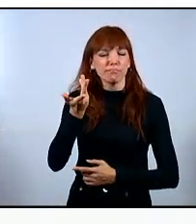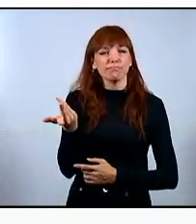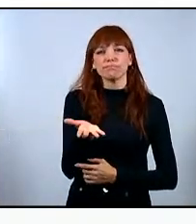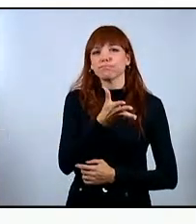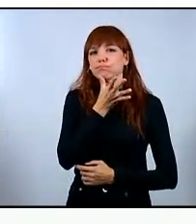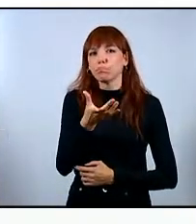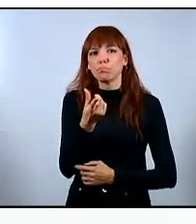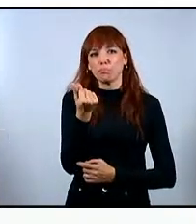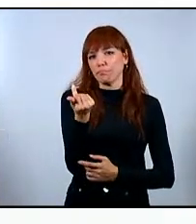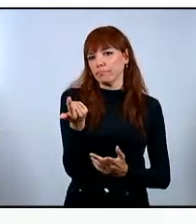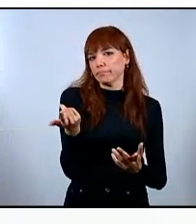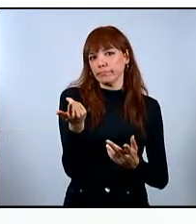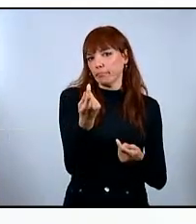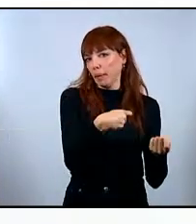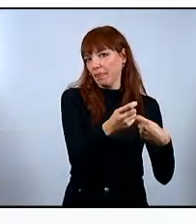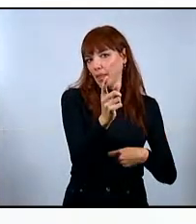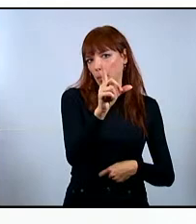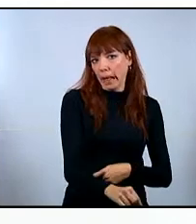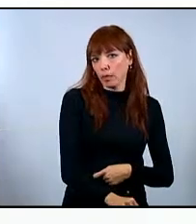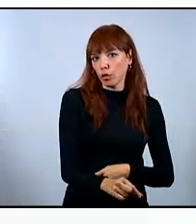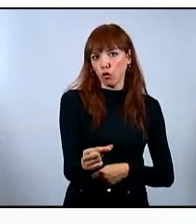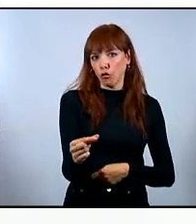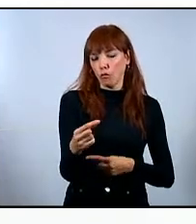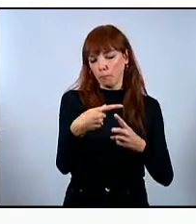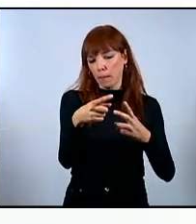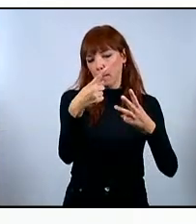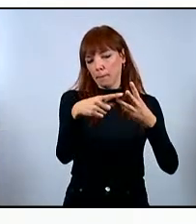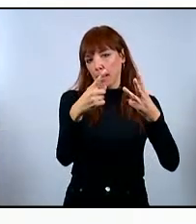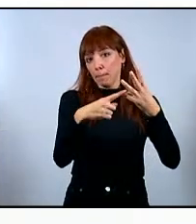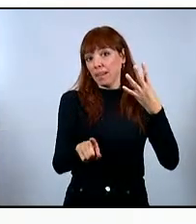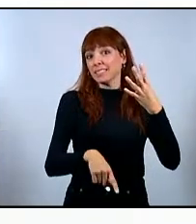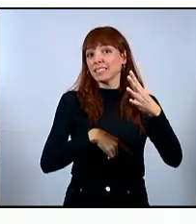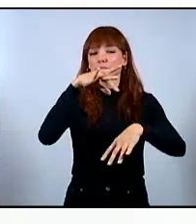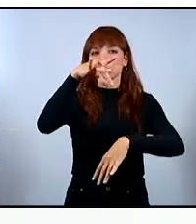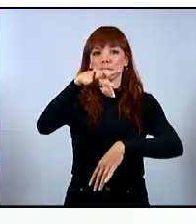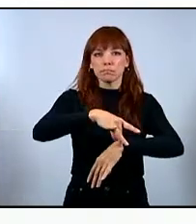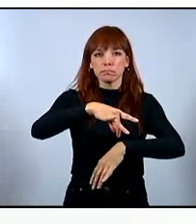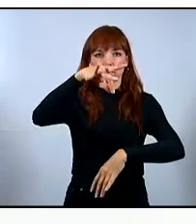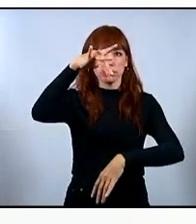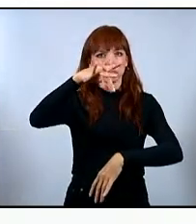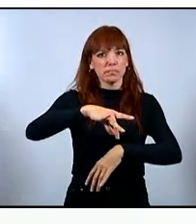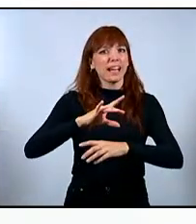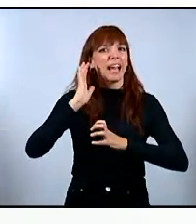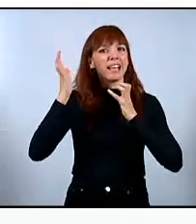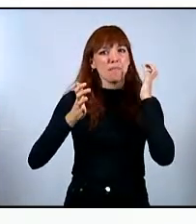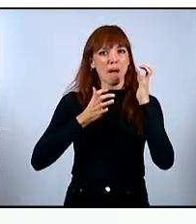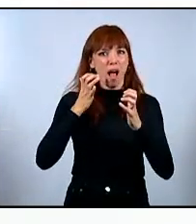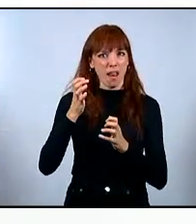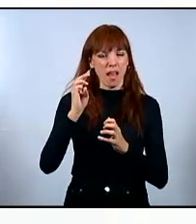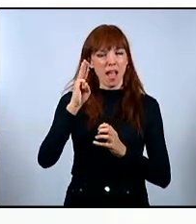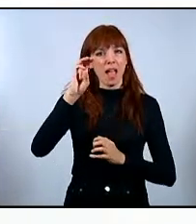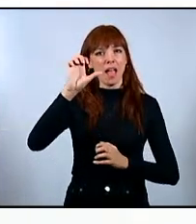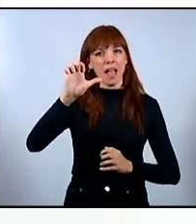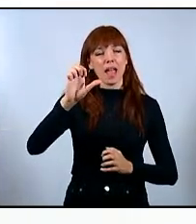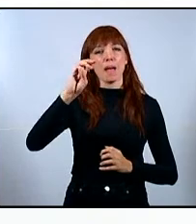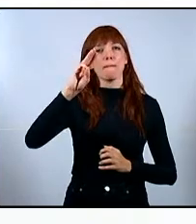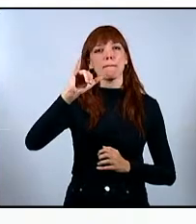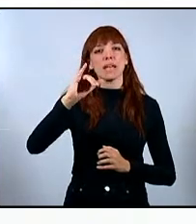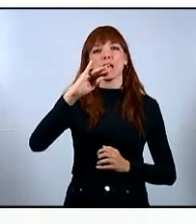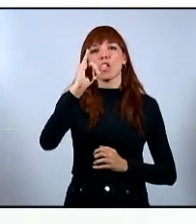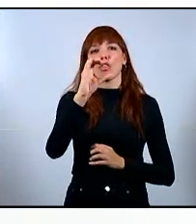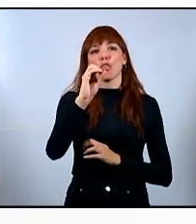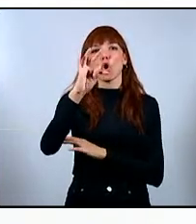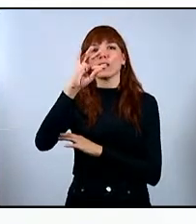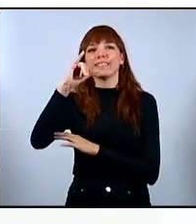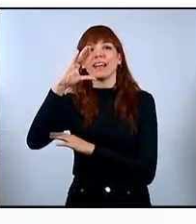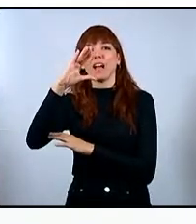bajos precios y a estos le sumamos además la enfermedad hemorrágica epizootica. Les comunico que el Gobierno de la Junta va a